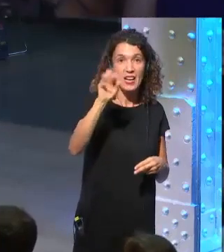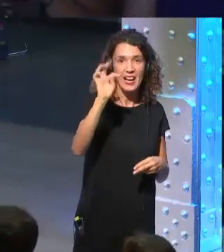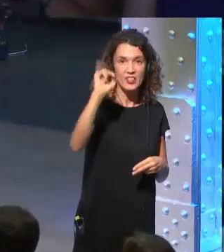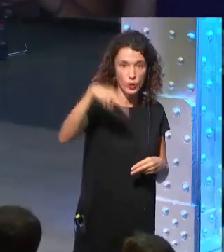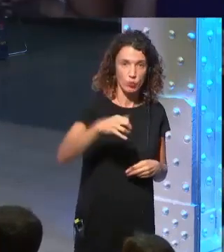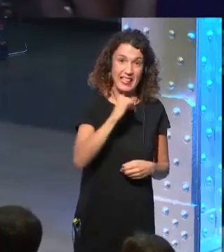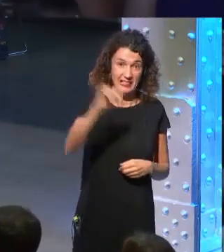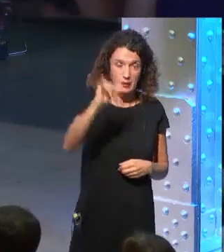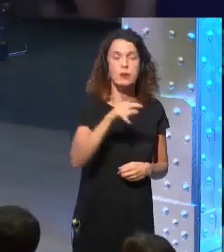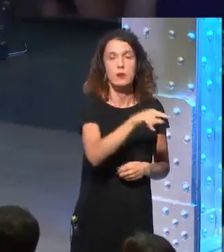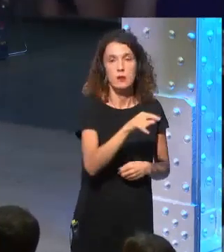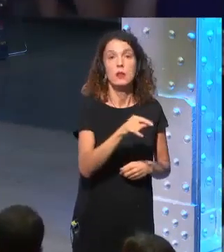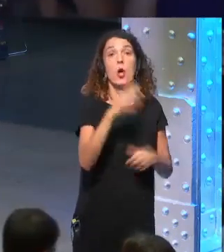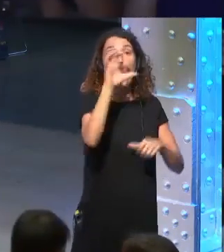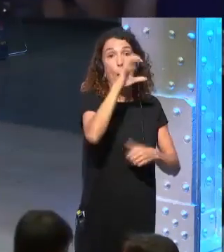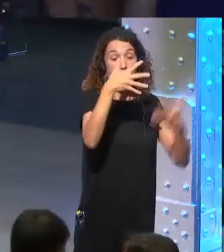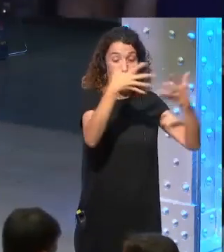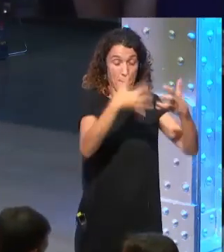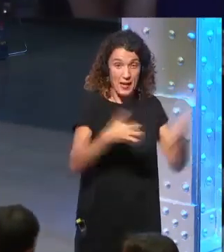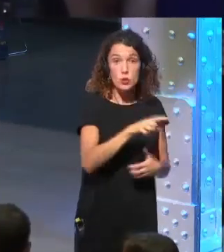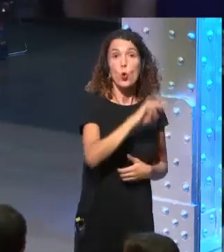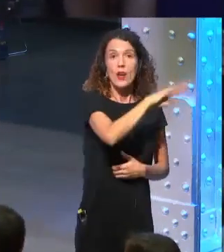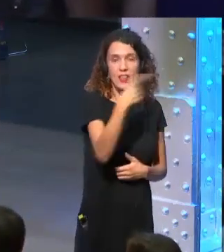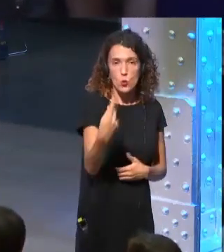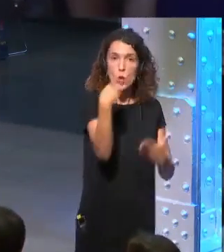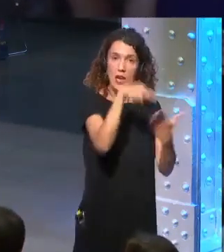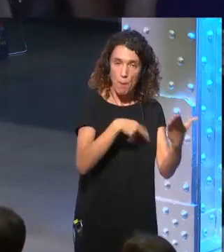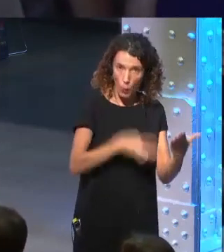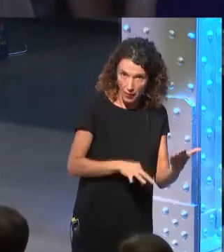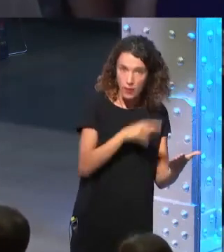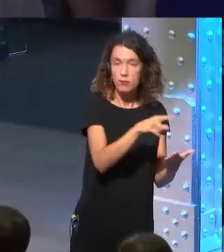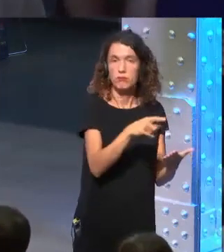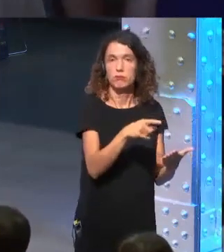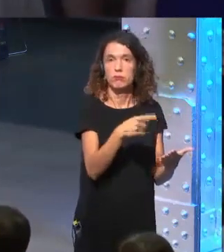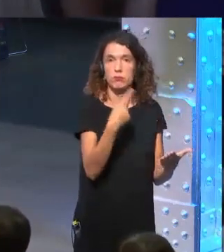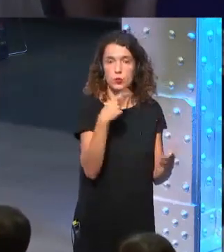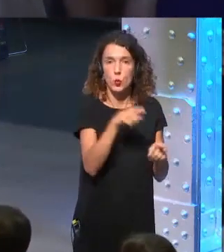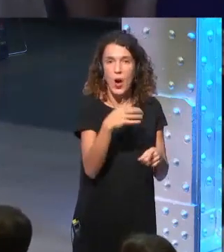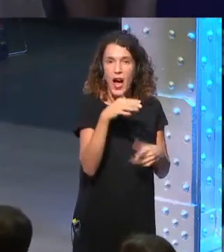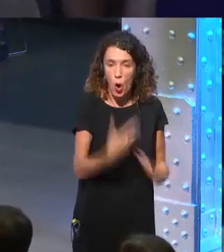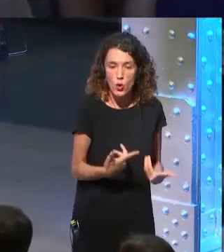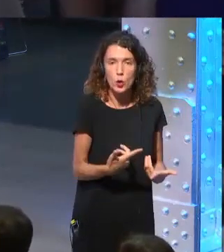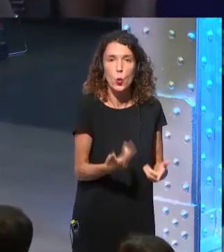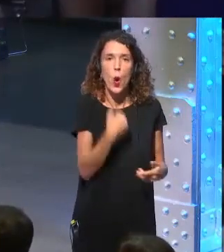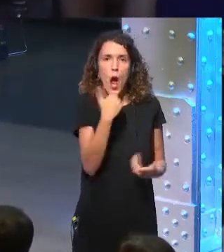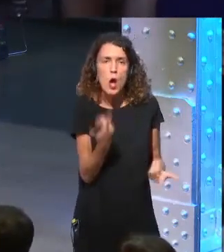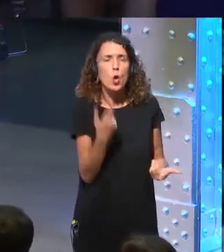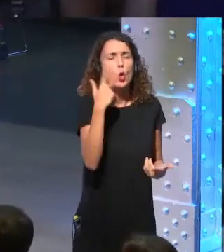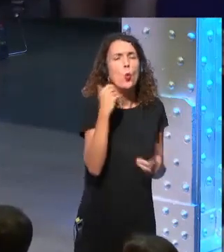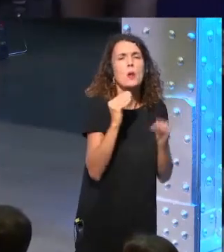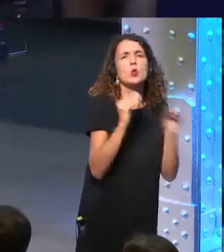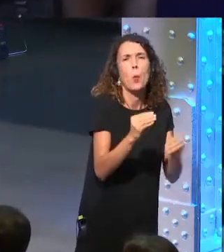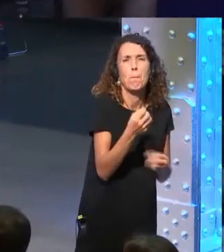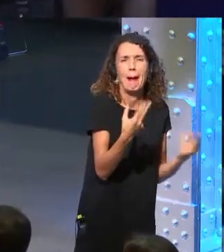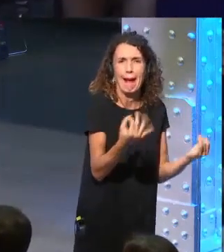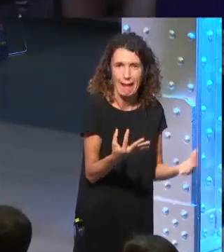Allí, a partir del verso 41, puede leerse: ¿de qué te valen ahora tus virtuosas costumbres